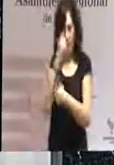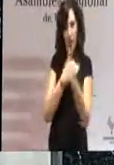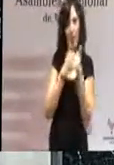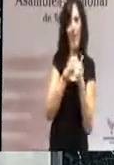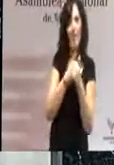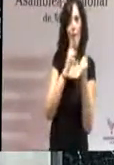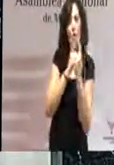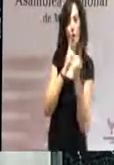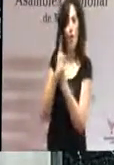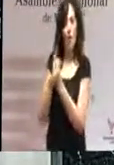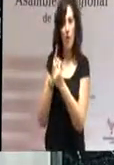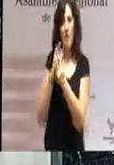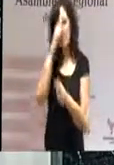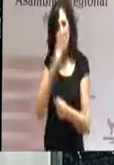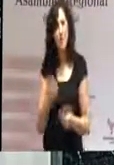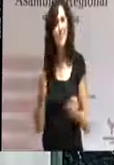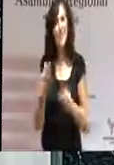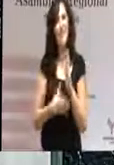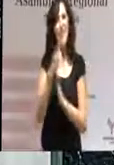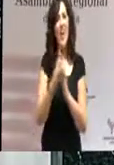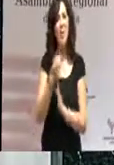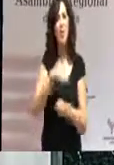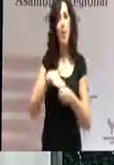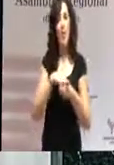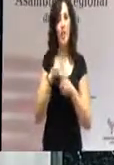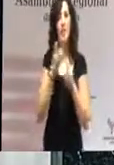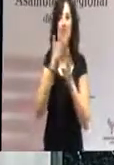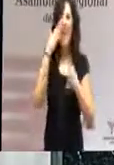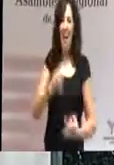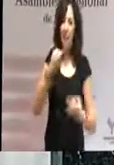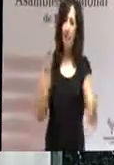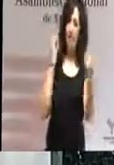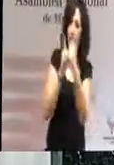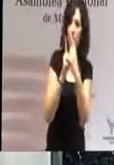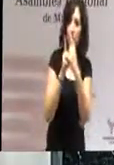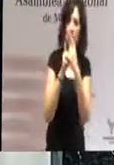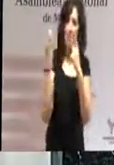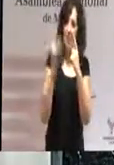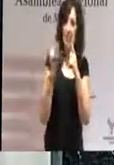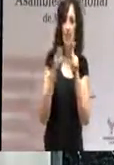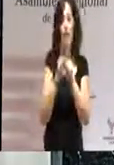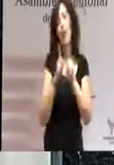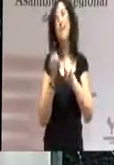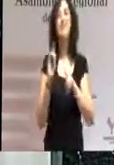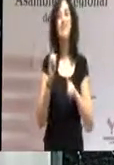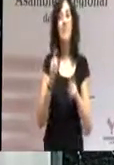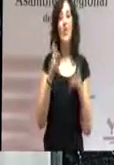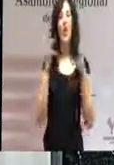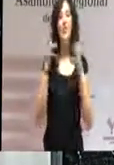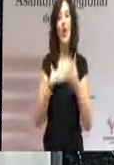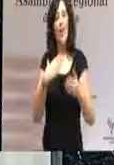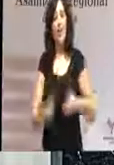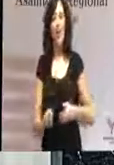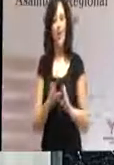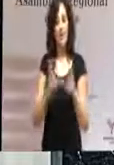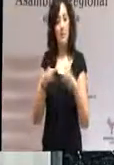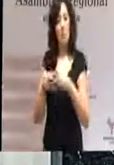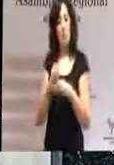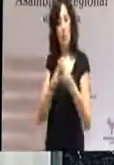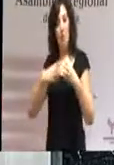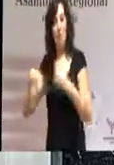Municipios, su verdadero y legítimo interlocutor, y no trate de puentearla con el Consejo de Alcaldes, en el que